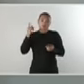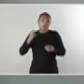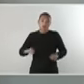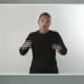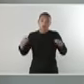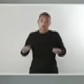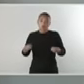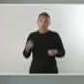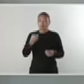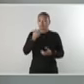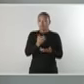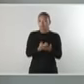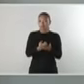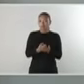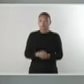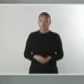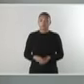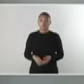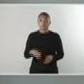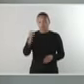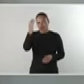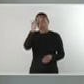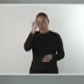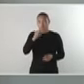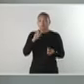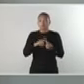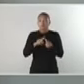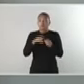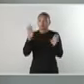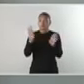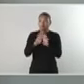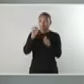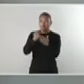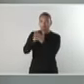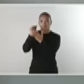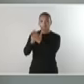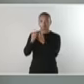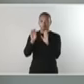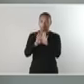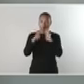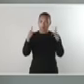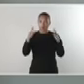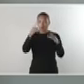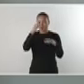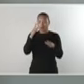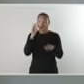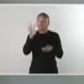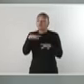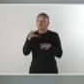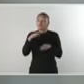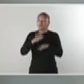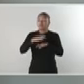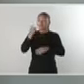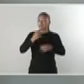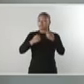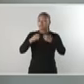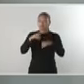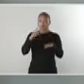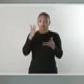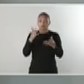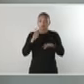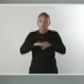de las finanzas públicas sé que puertas tocar para tener más recursos y lograr el ambicioso programa de obras